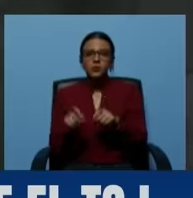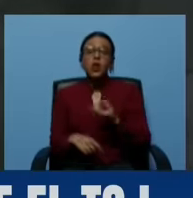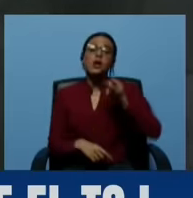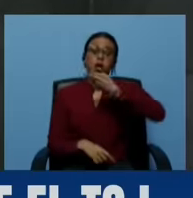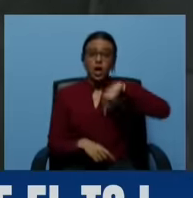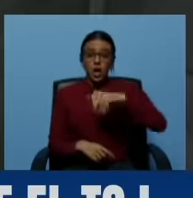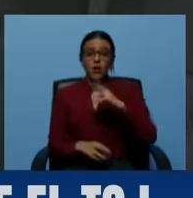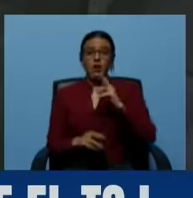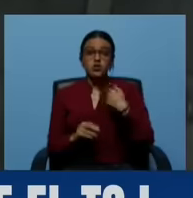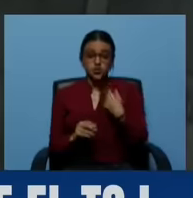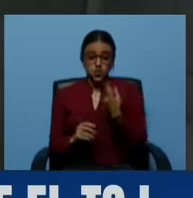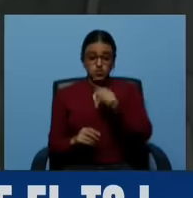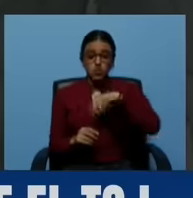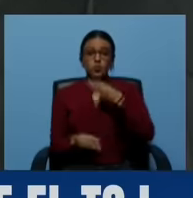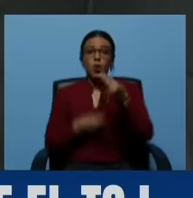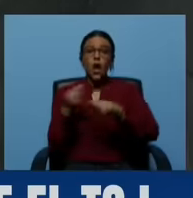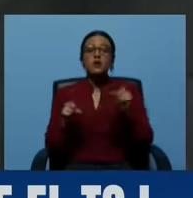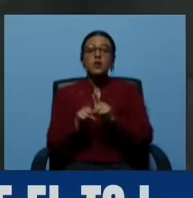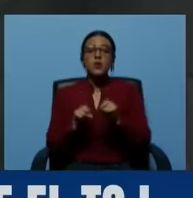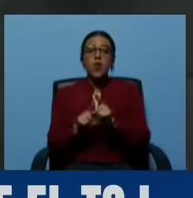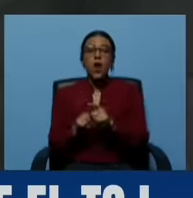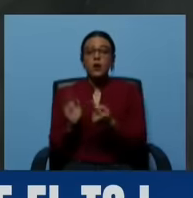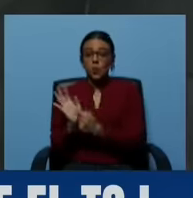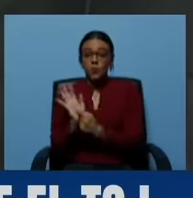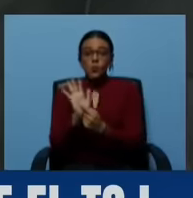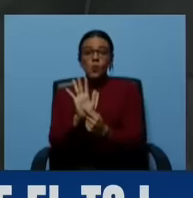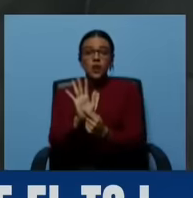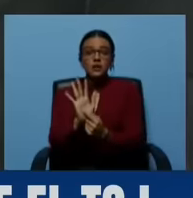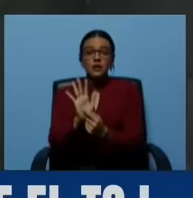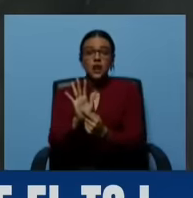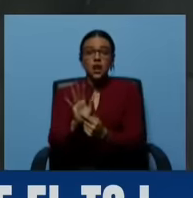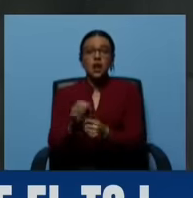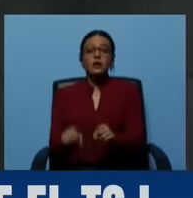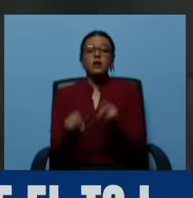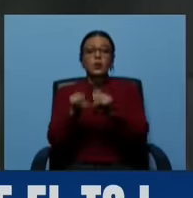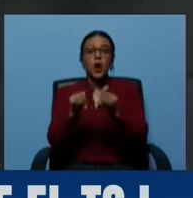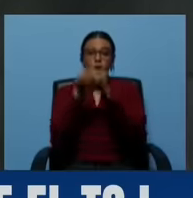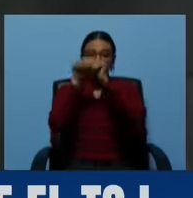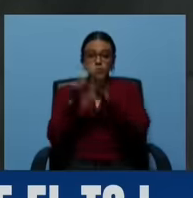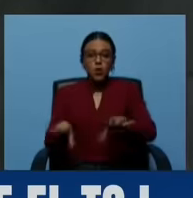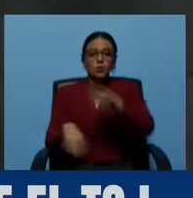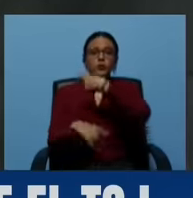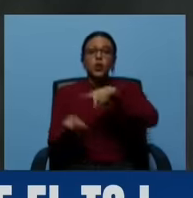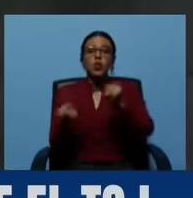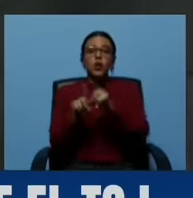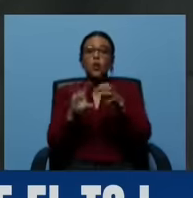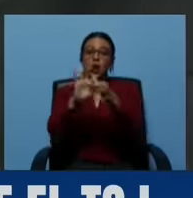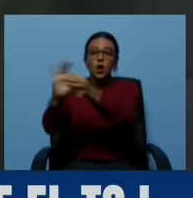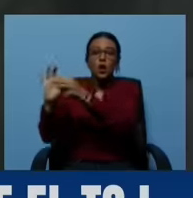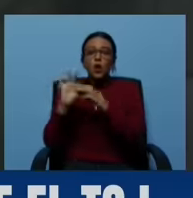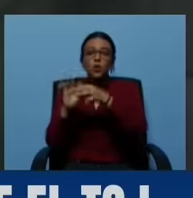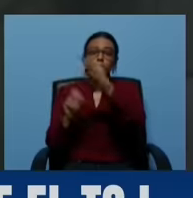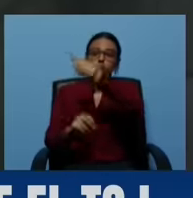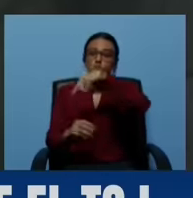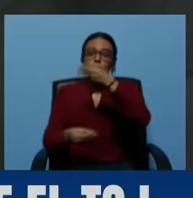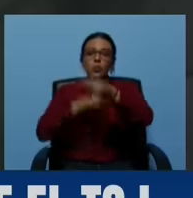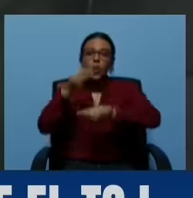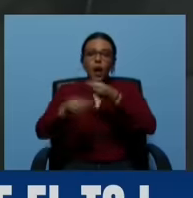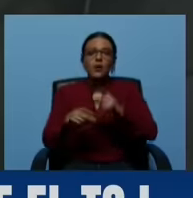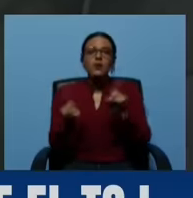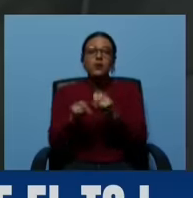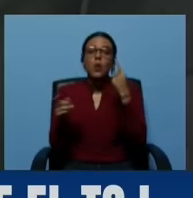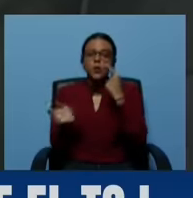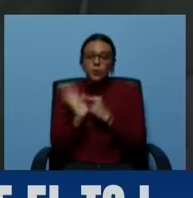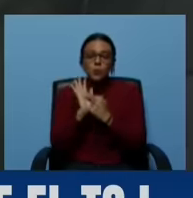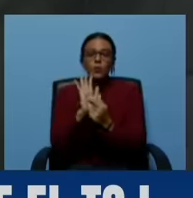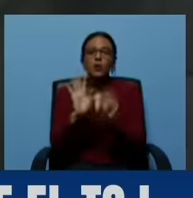presentación a través, o la plataforma unitaria y el Comando Con Venezuela hizo una